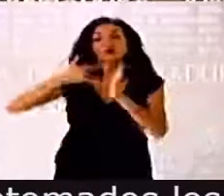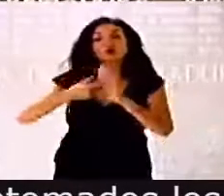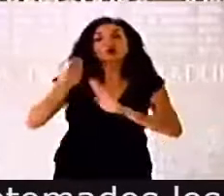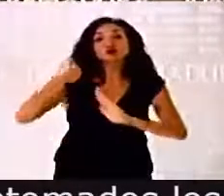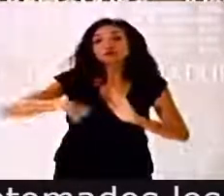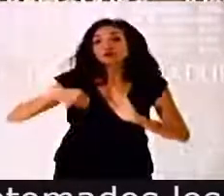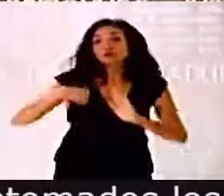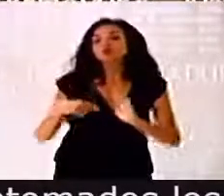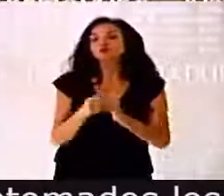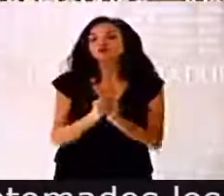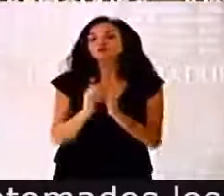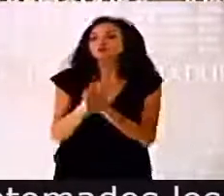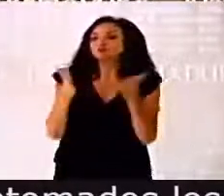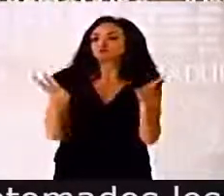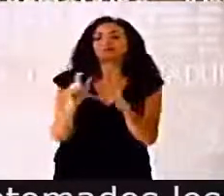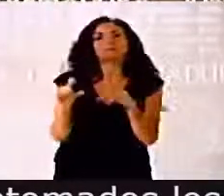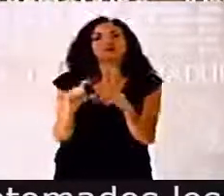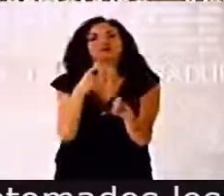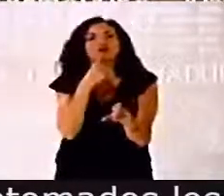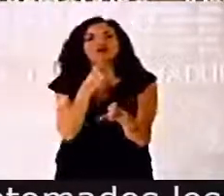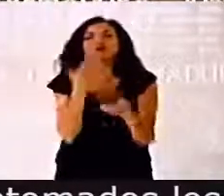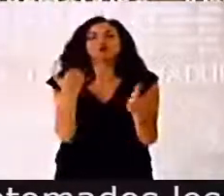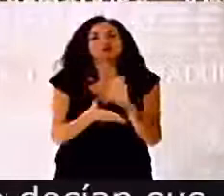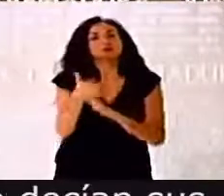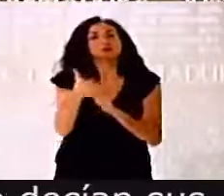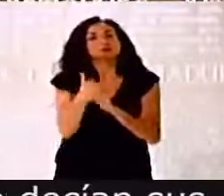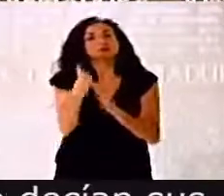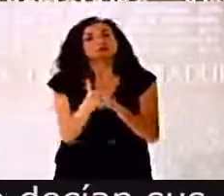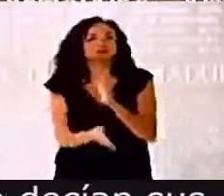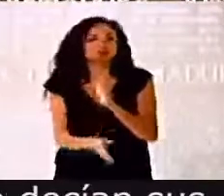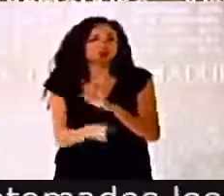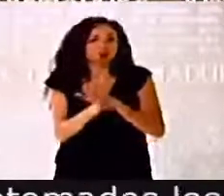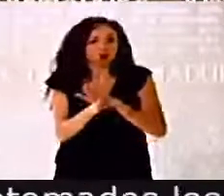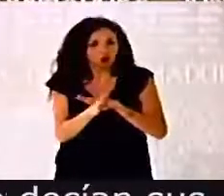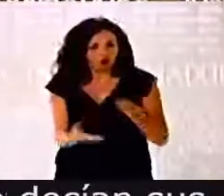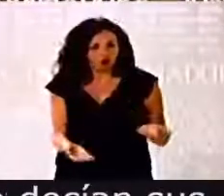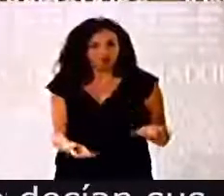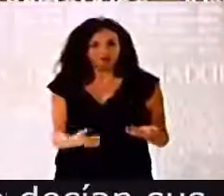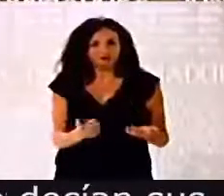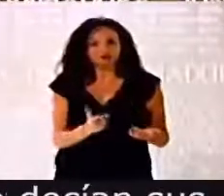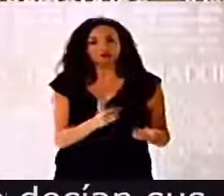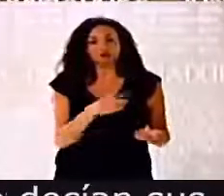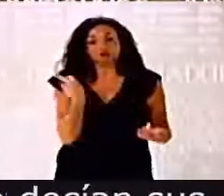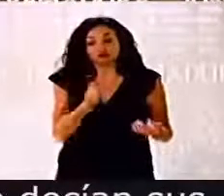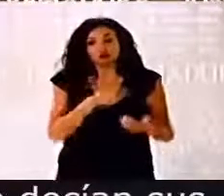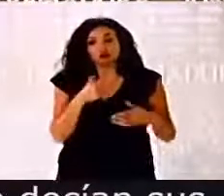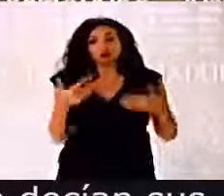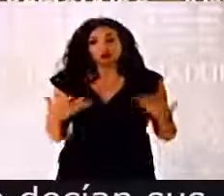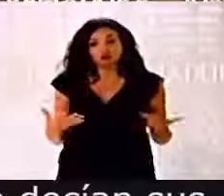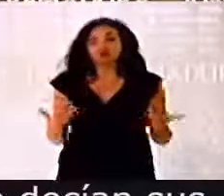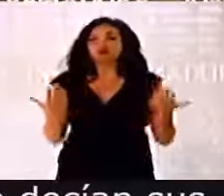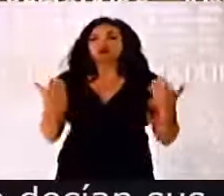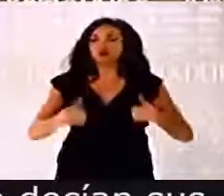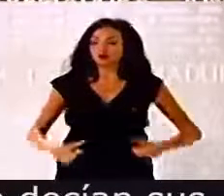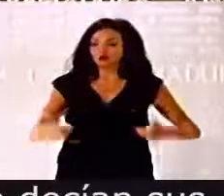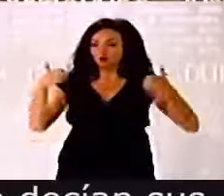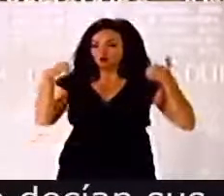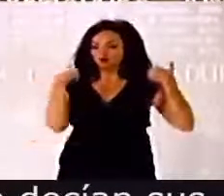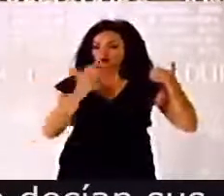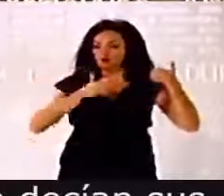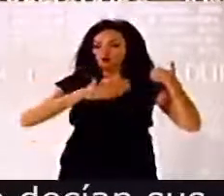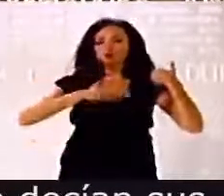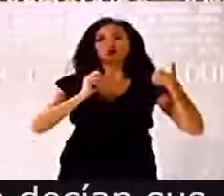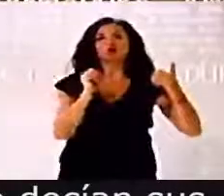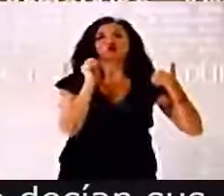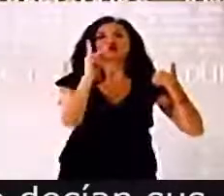propios promotores y empresarios, que continuaba adelante, y de ahí pues que nosotros continuemos adelante con lo que nos corresponde a nosotros, y en este